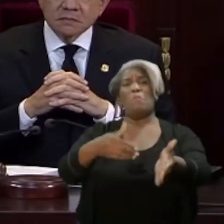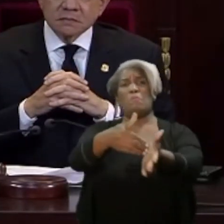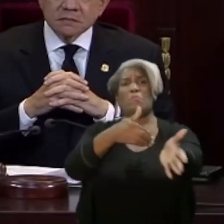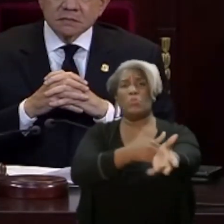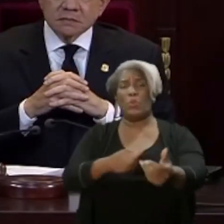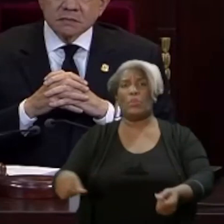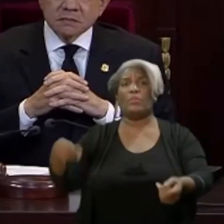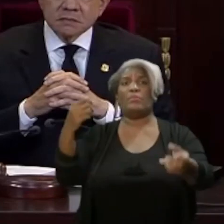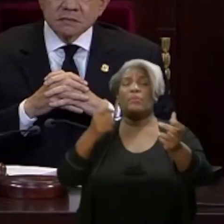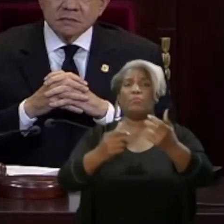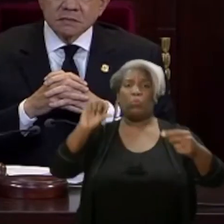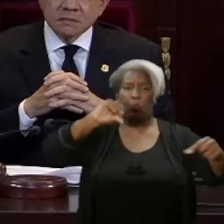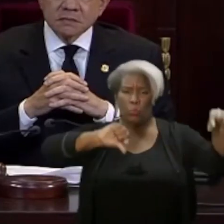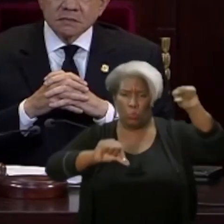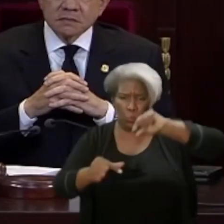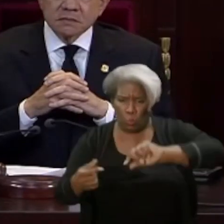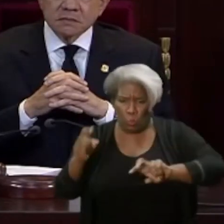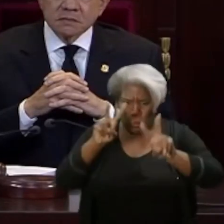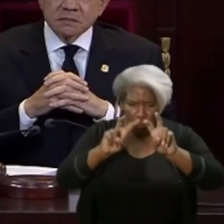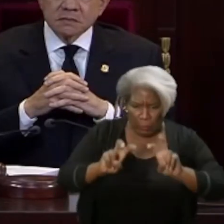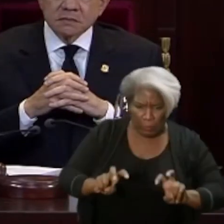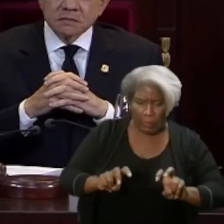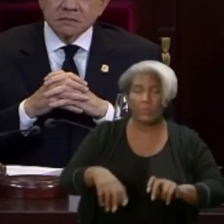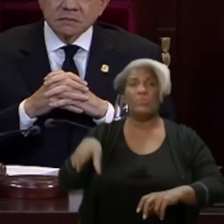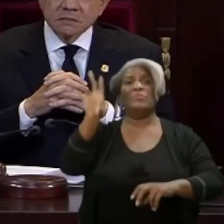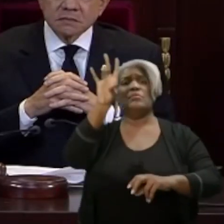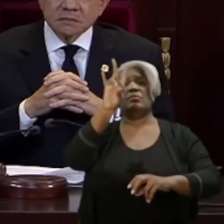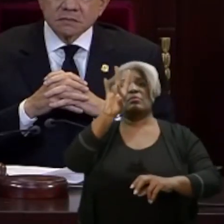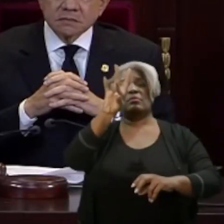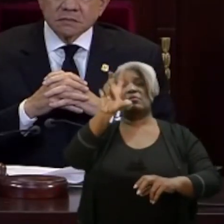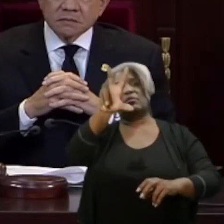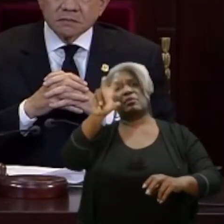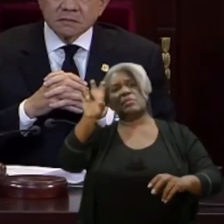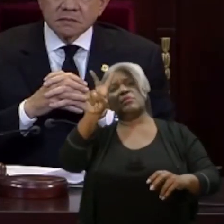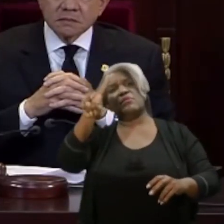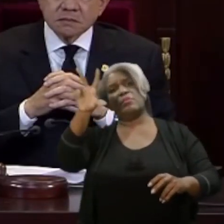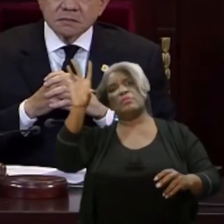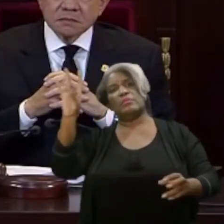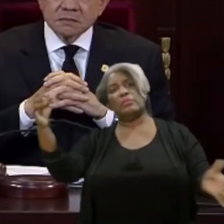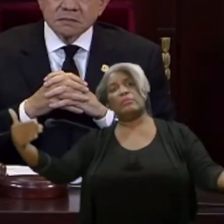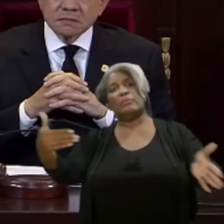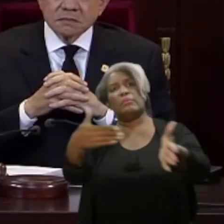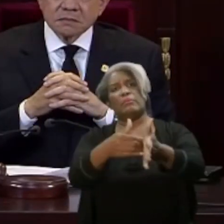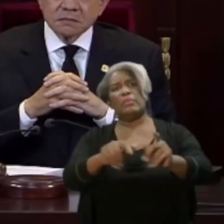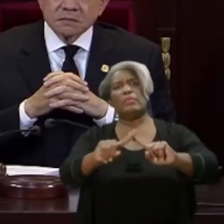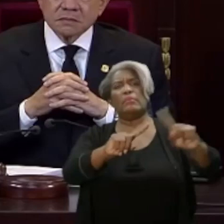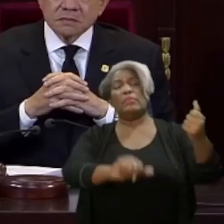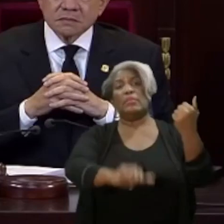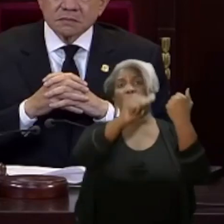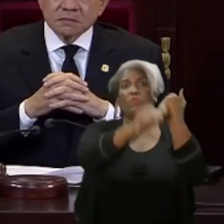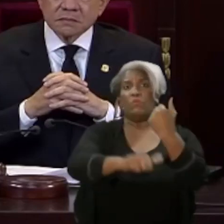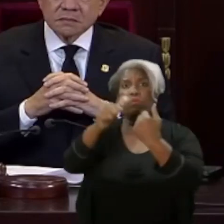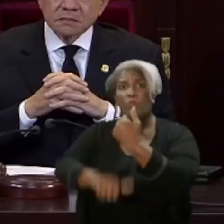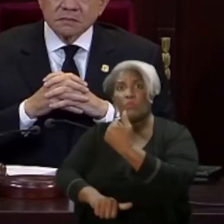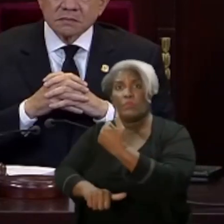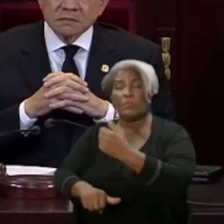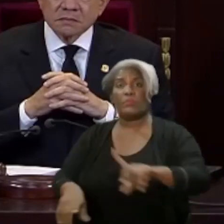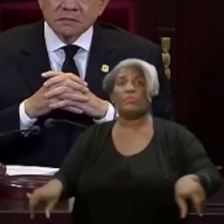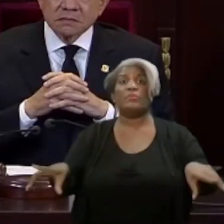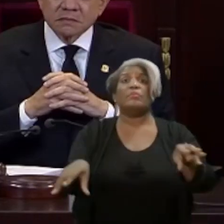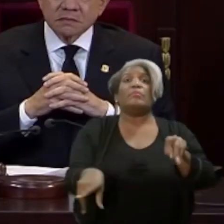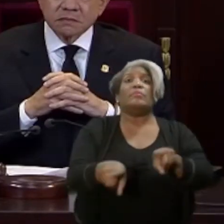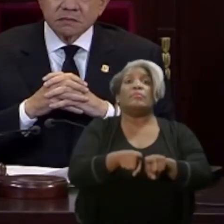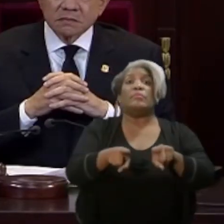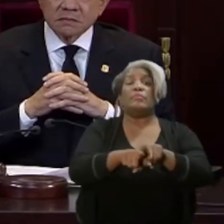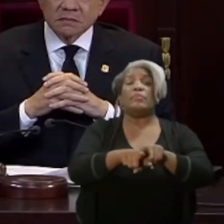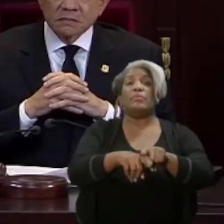de imágenes diagnósticas, 327 mil procedimientos quirúrgicos, 400 mil hospitalizaciones y se dio un servicio a más